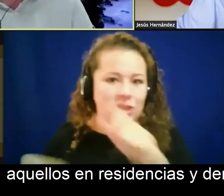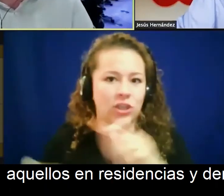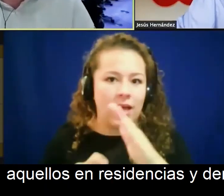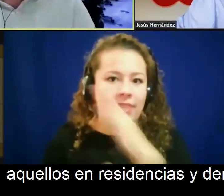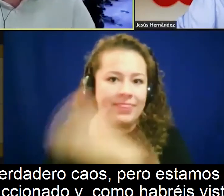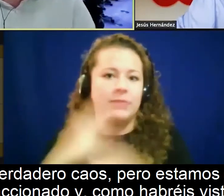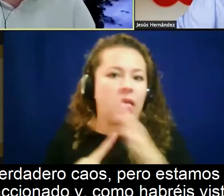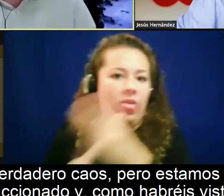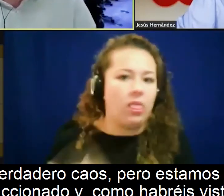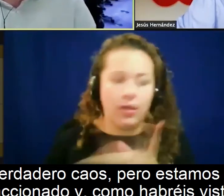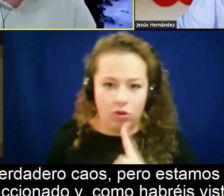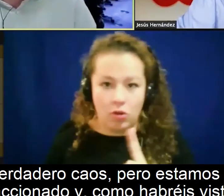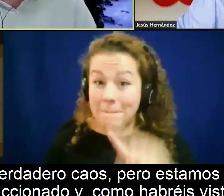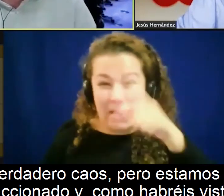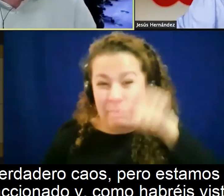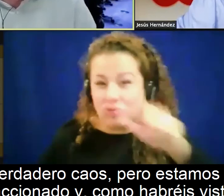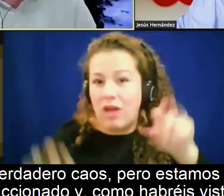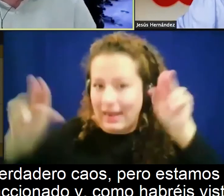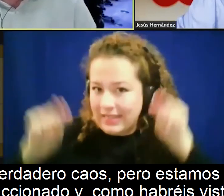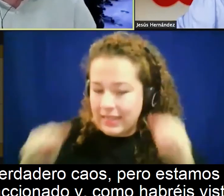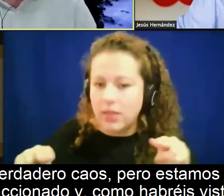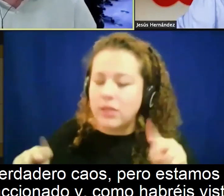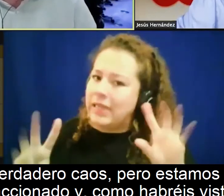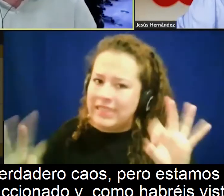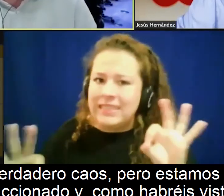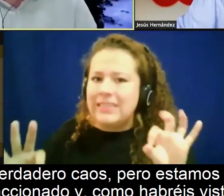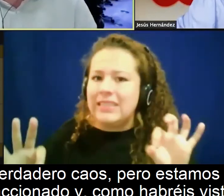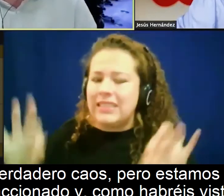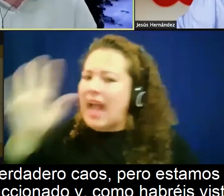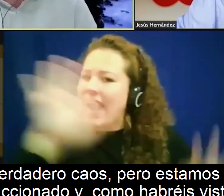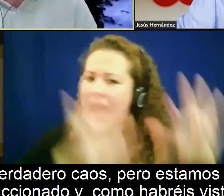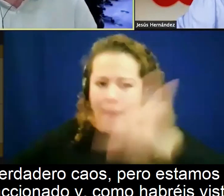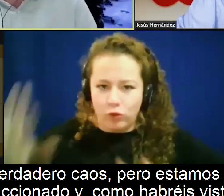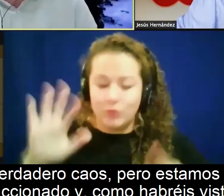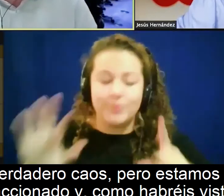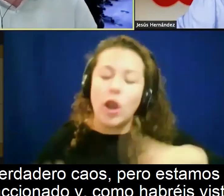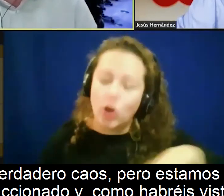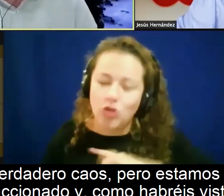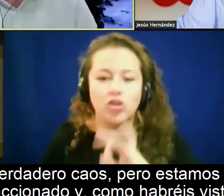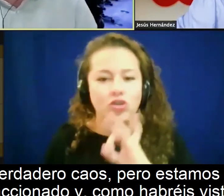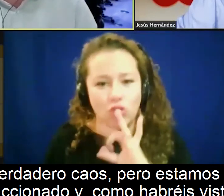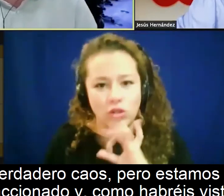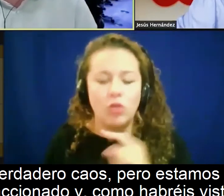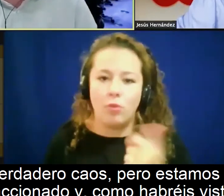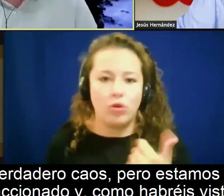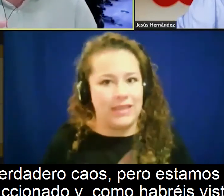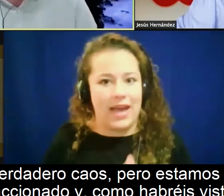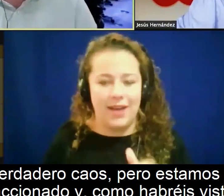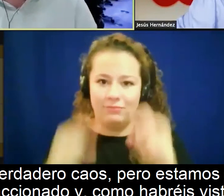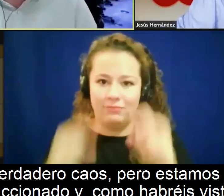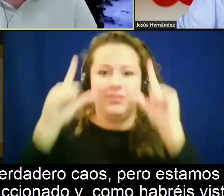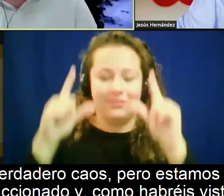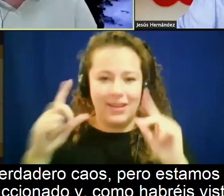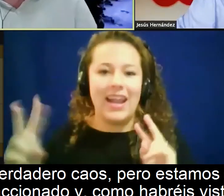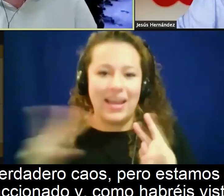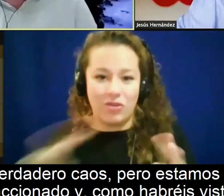residencias y demás. O sea, ha sido un verdadero caos, pero estamos contentos de que se haya reaccionado y, como habréis